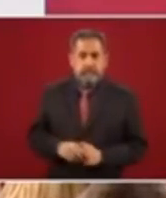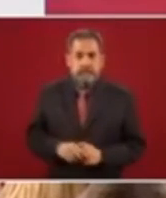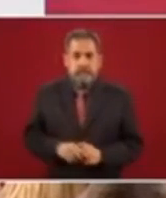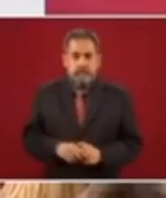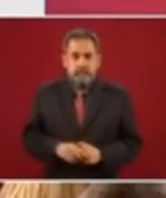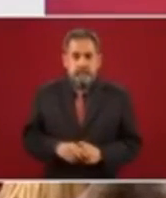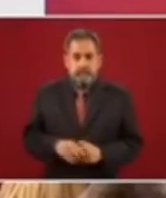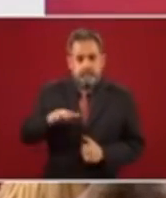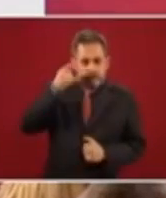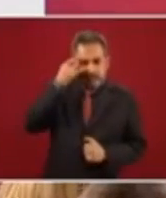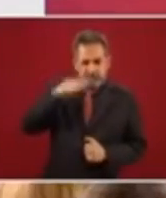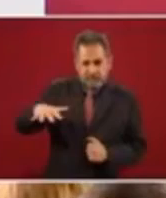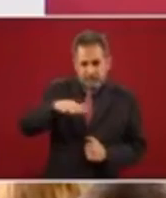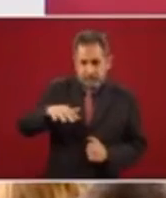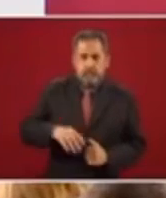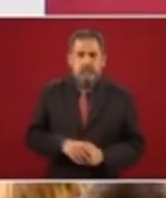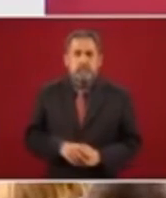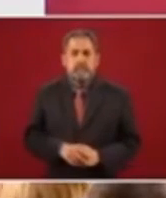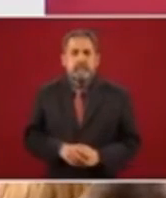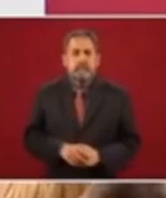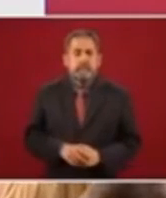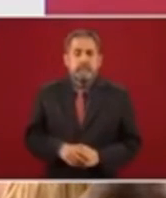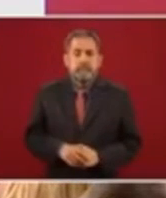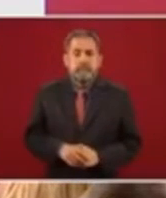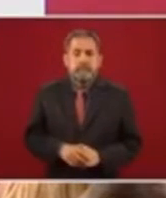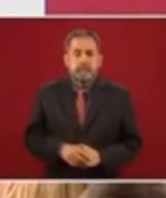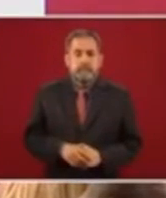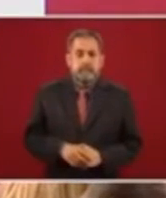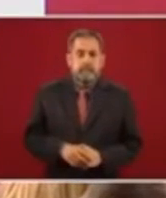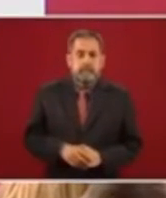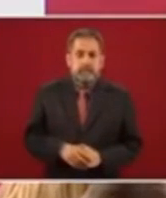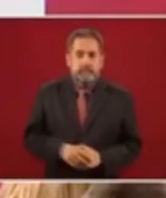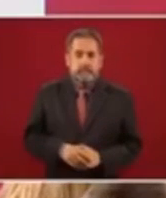Es todo Campeche. No, Azaro.